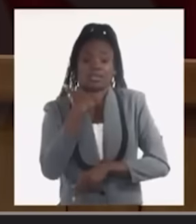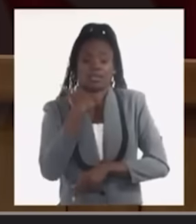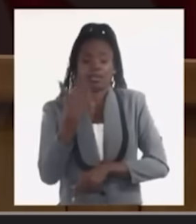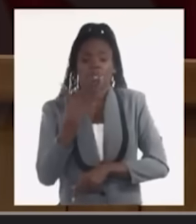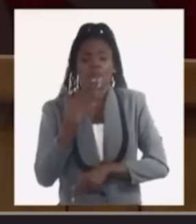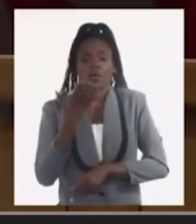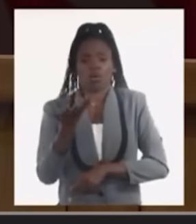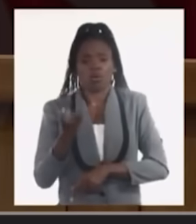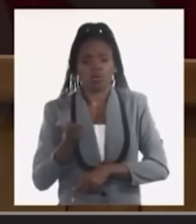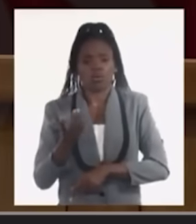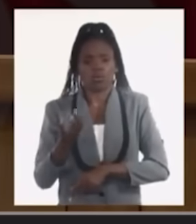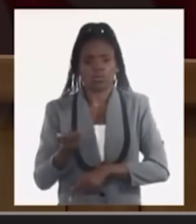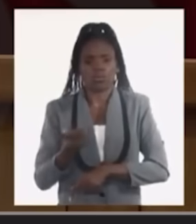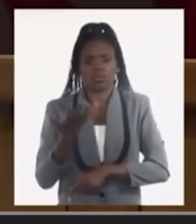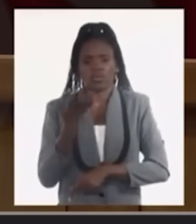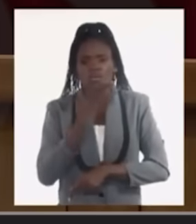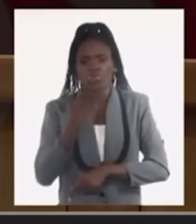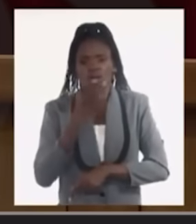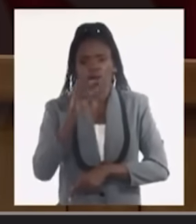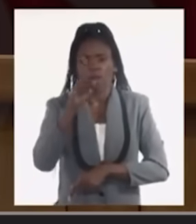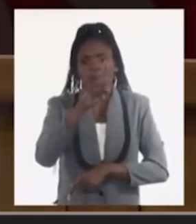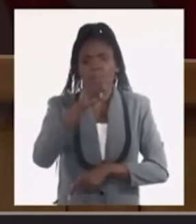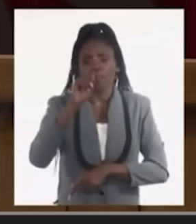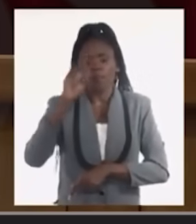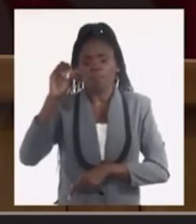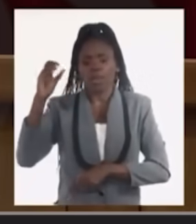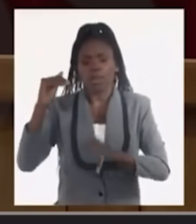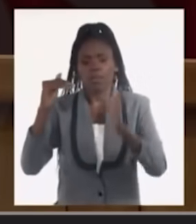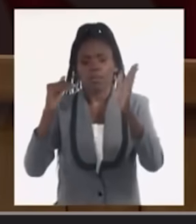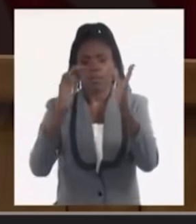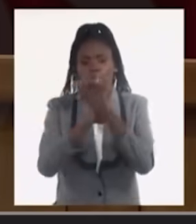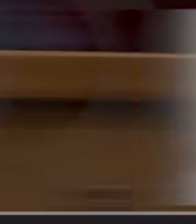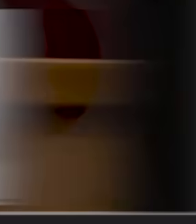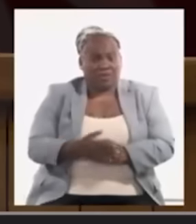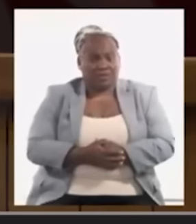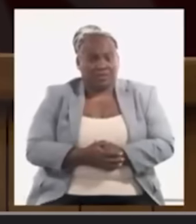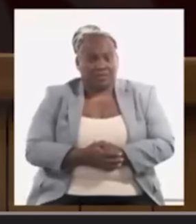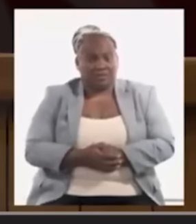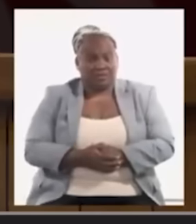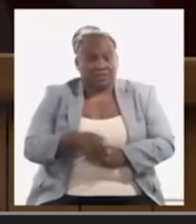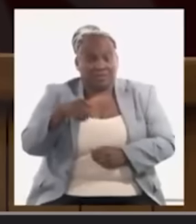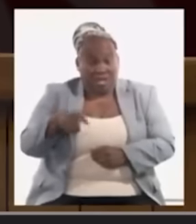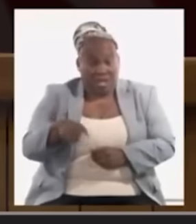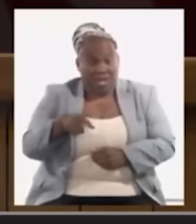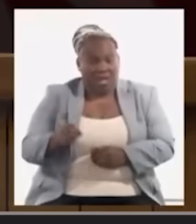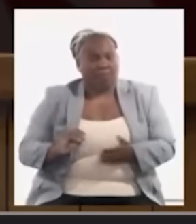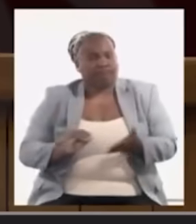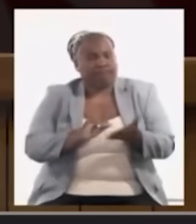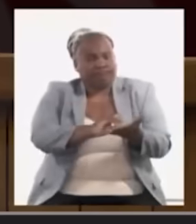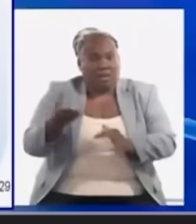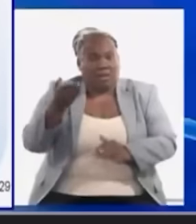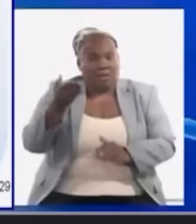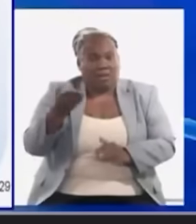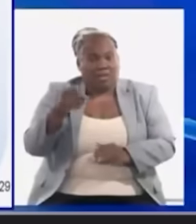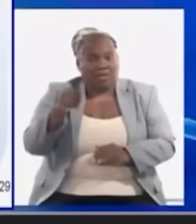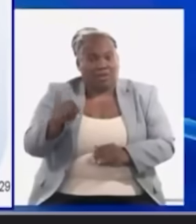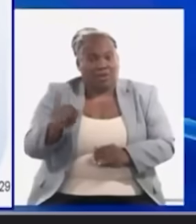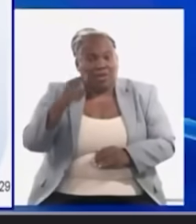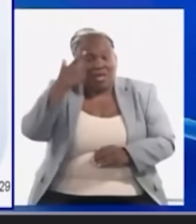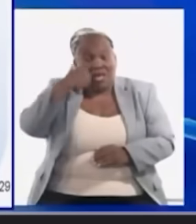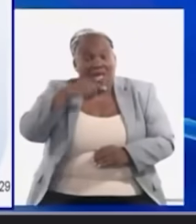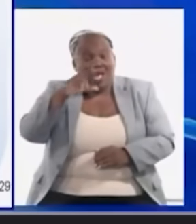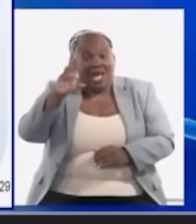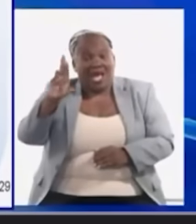adquirir el equivalente a 1.000 megawatts en paneles solares. Aplicaremos incrementos sustanciales a